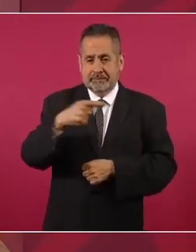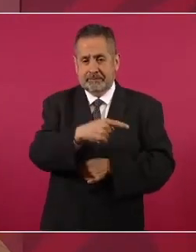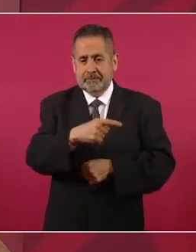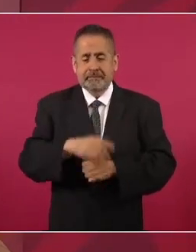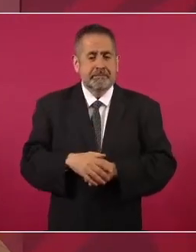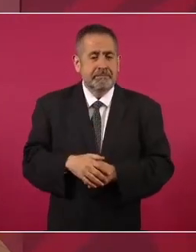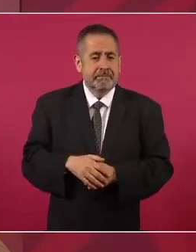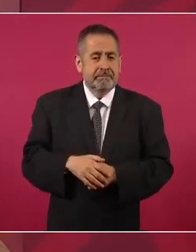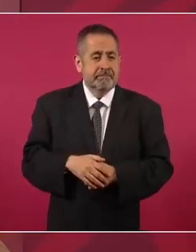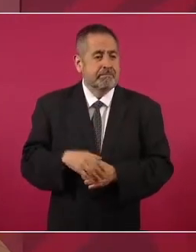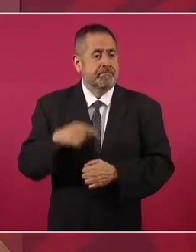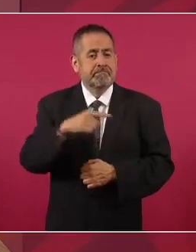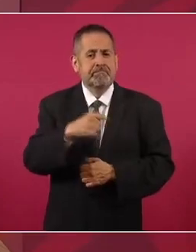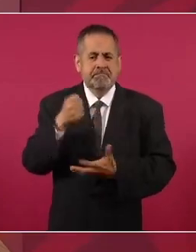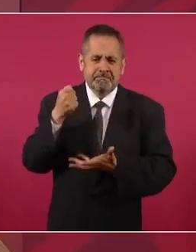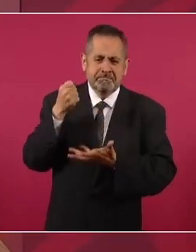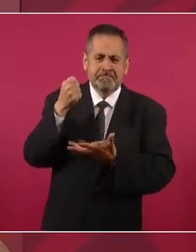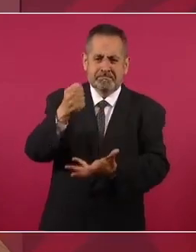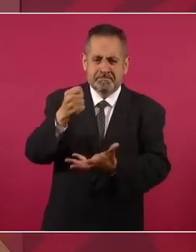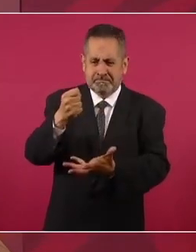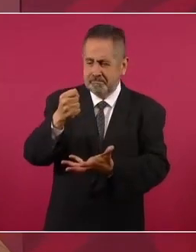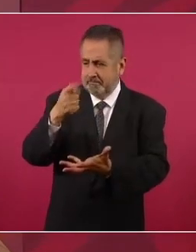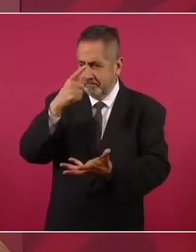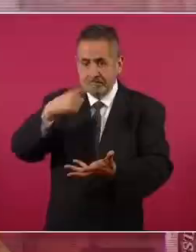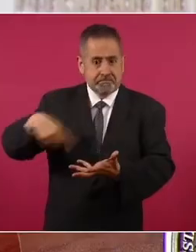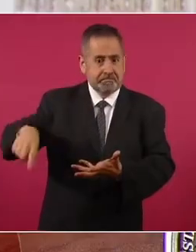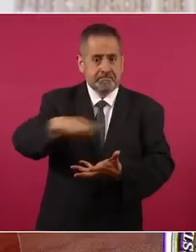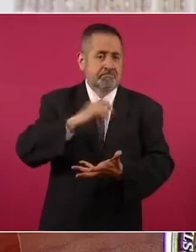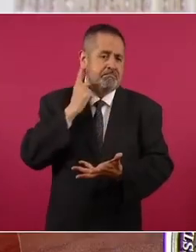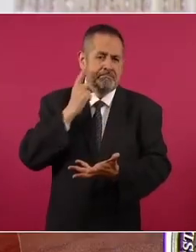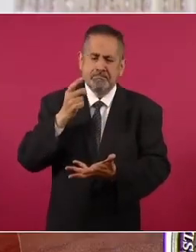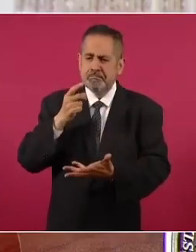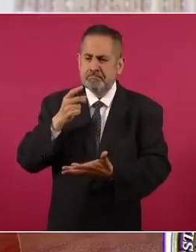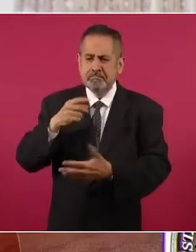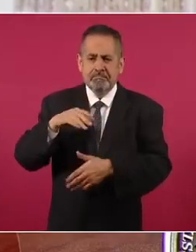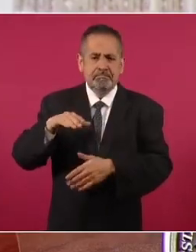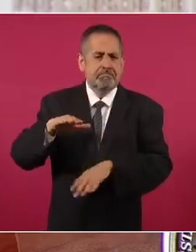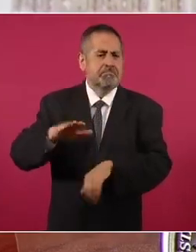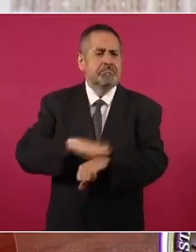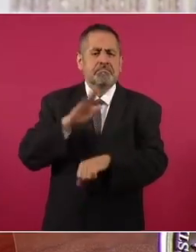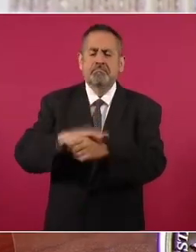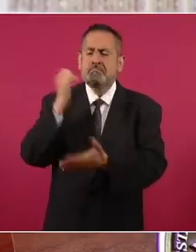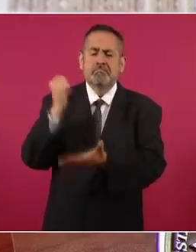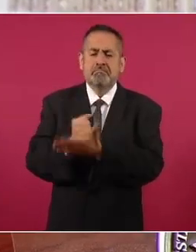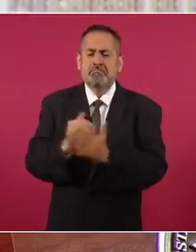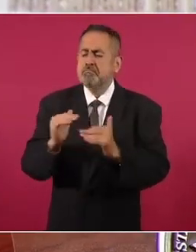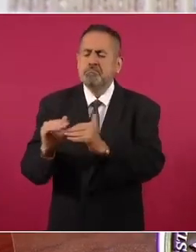Y sacó el presupuesto los 3 años por unanimidad.